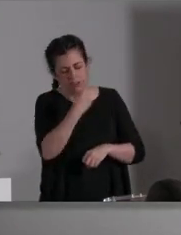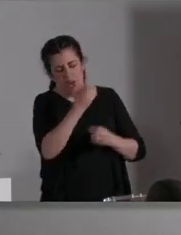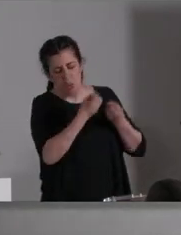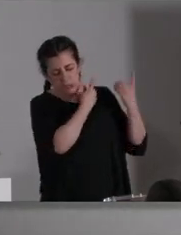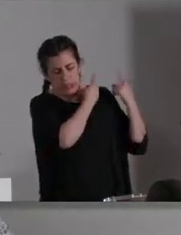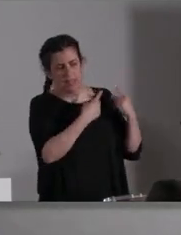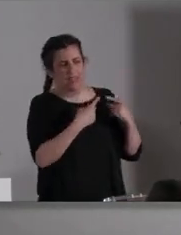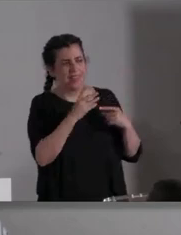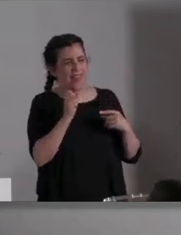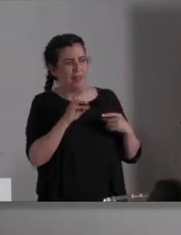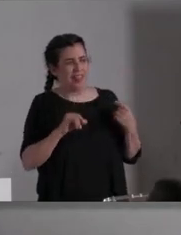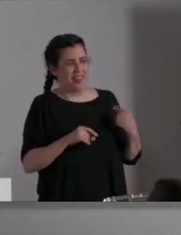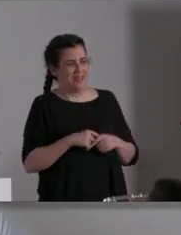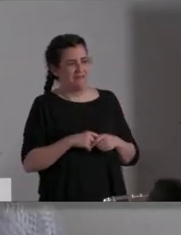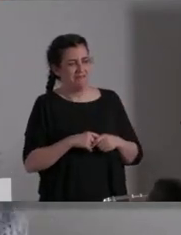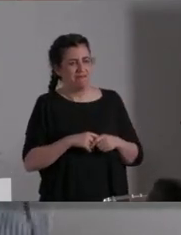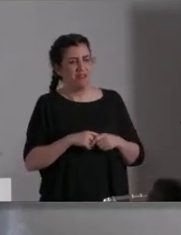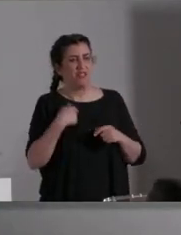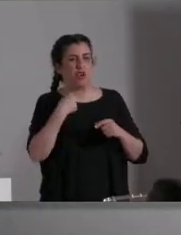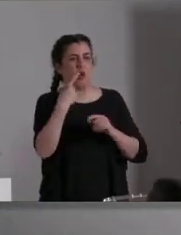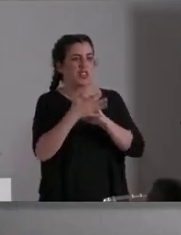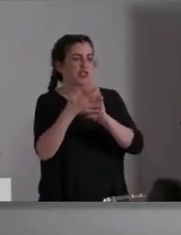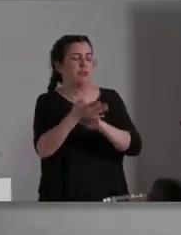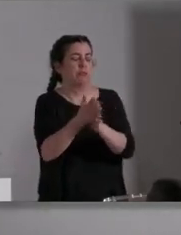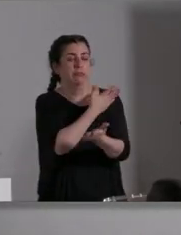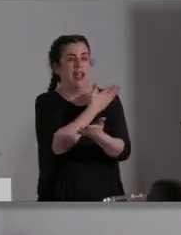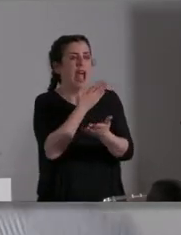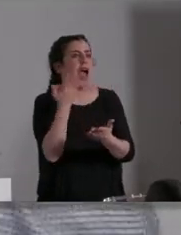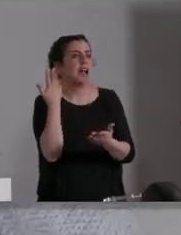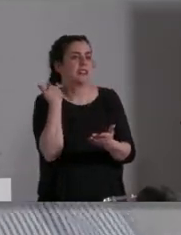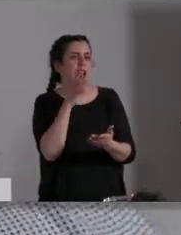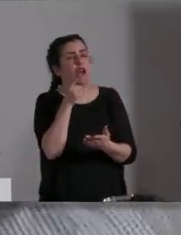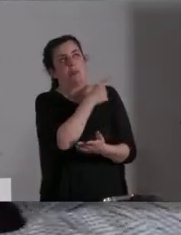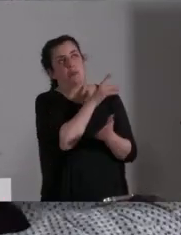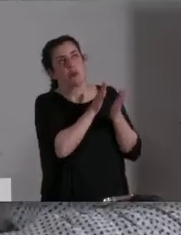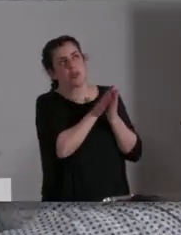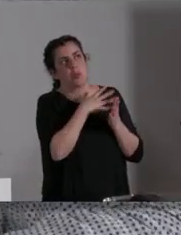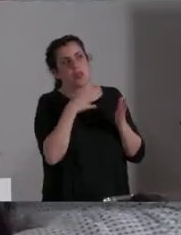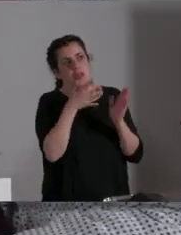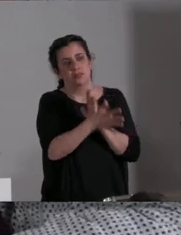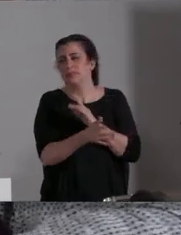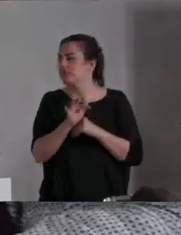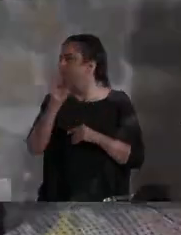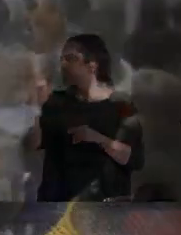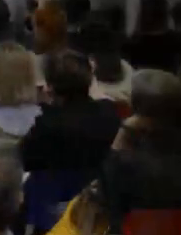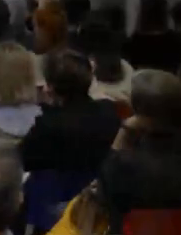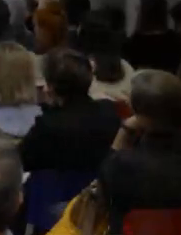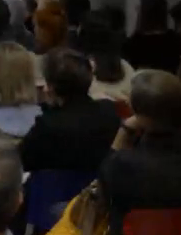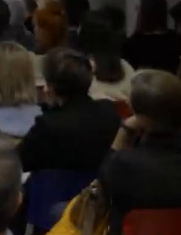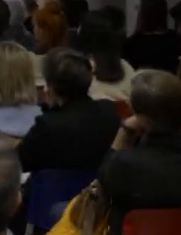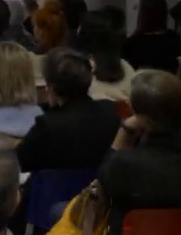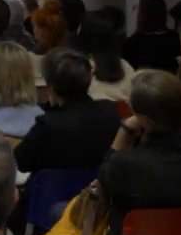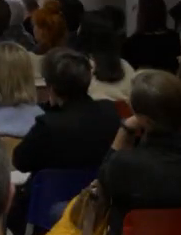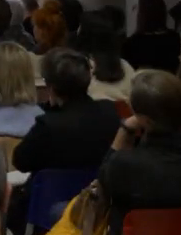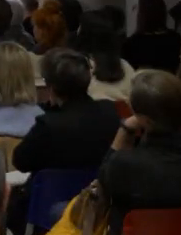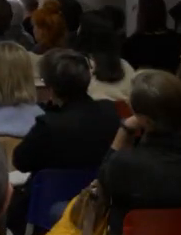Que lo cuente David, va a haber, digamos, lo he dicho de pasada antes y ahora él quizá lo puede contar mejor. Me gustaría añadir que dentro